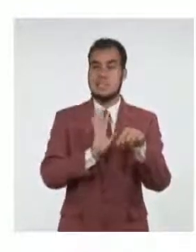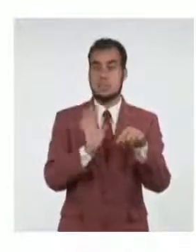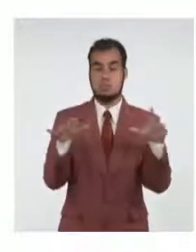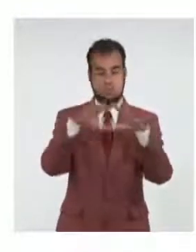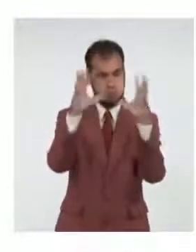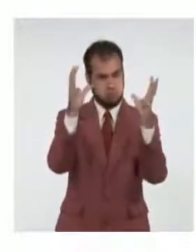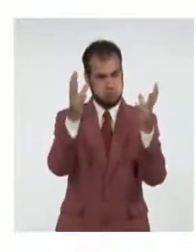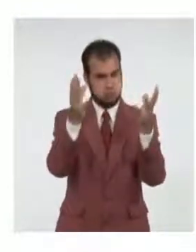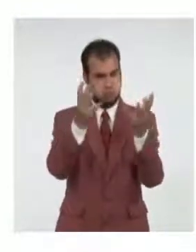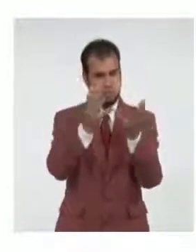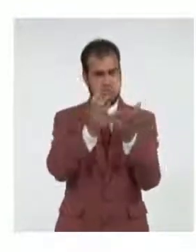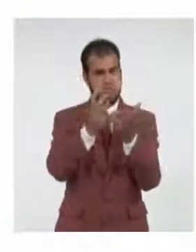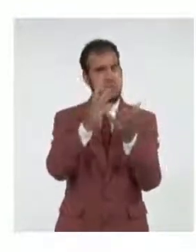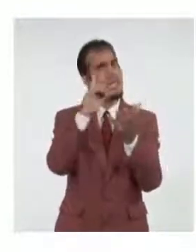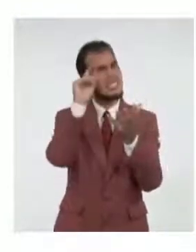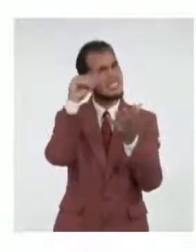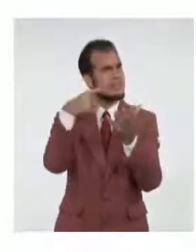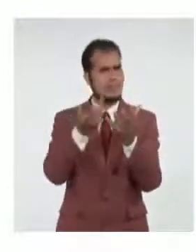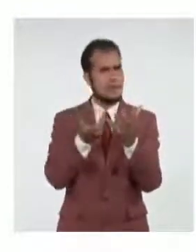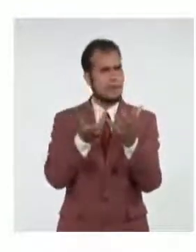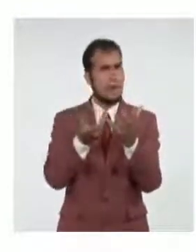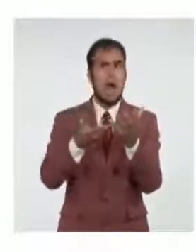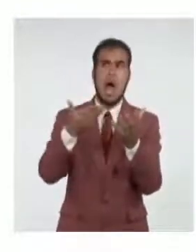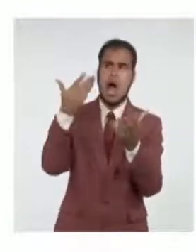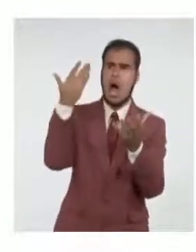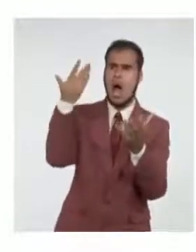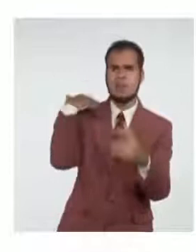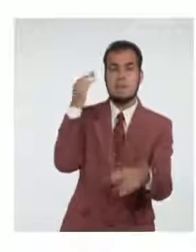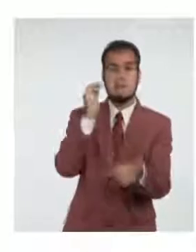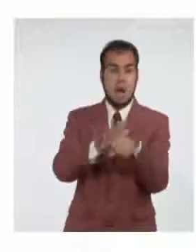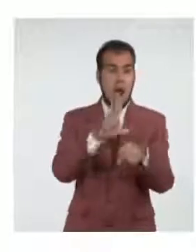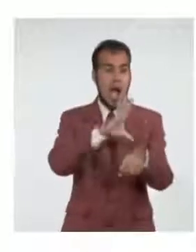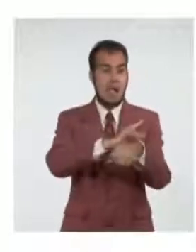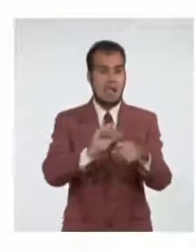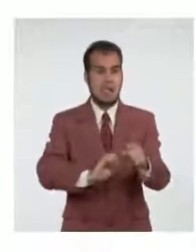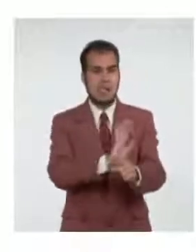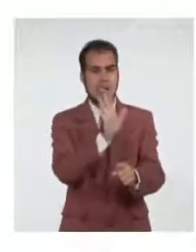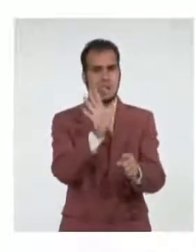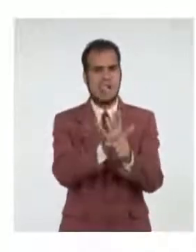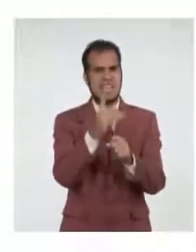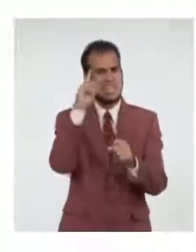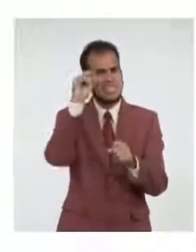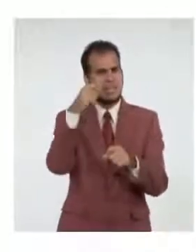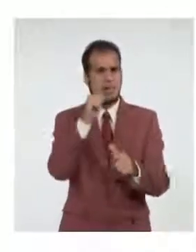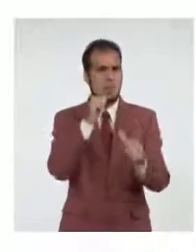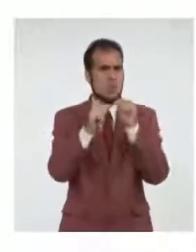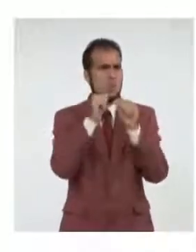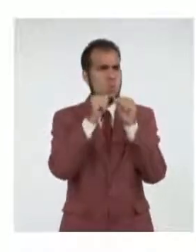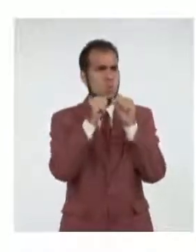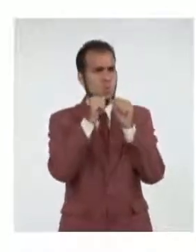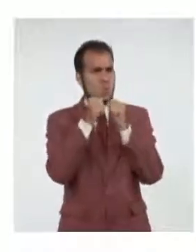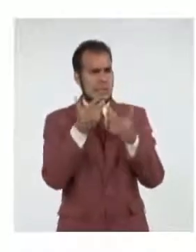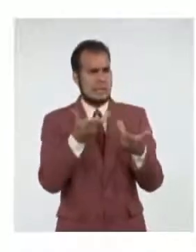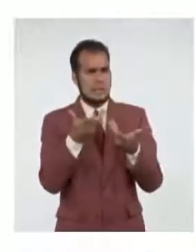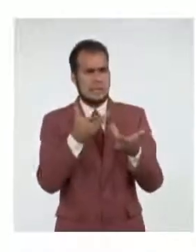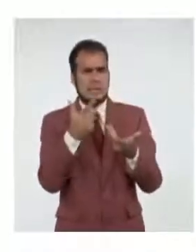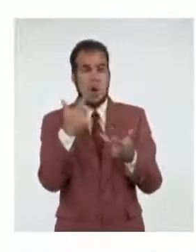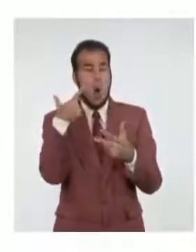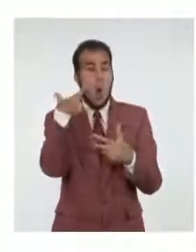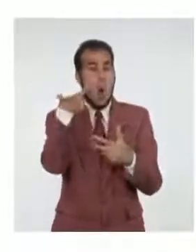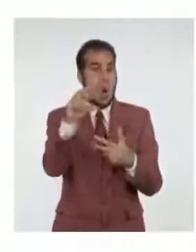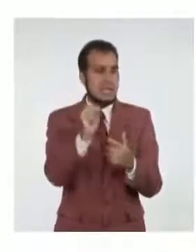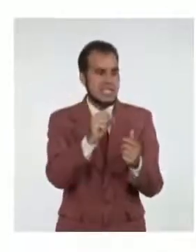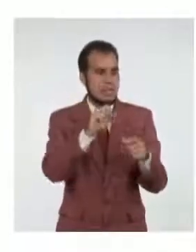principio cuando veníamos acá y decíamos que había más preguntas que respuestas. Hay 1 año y medio de conocimiento